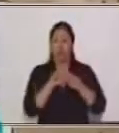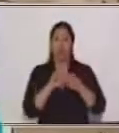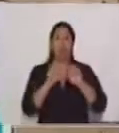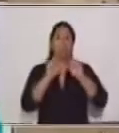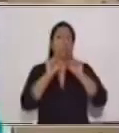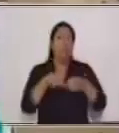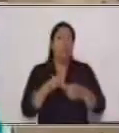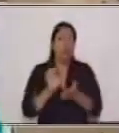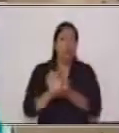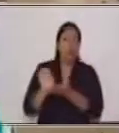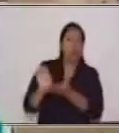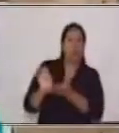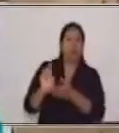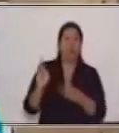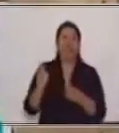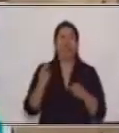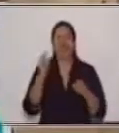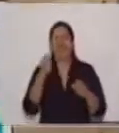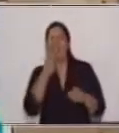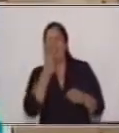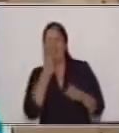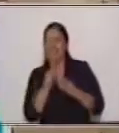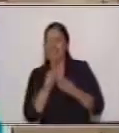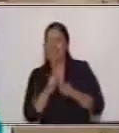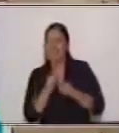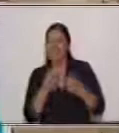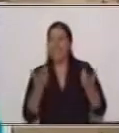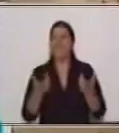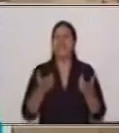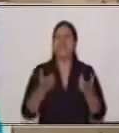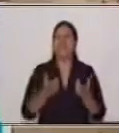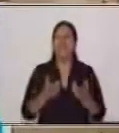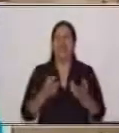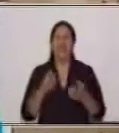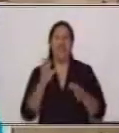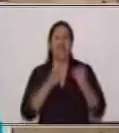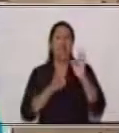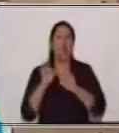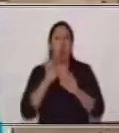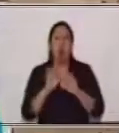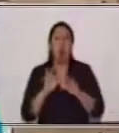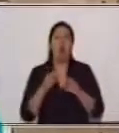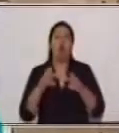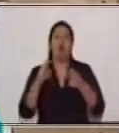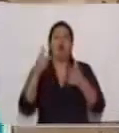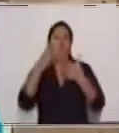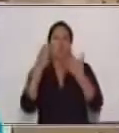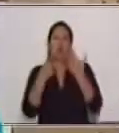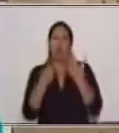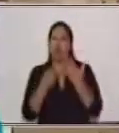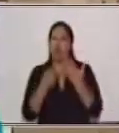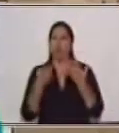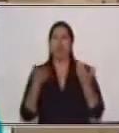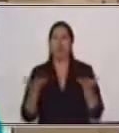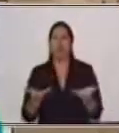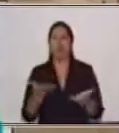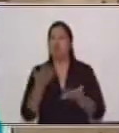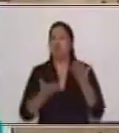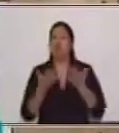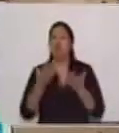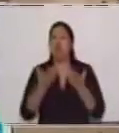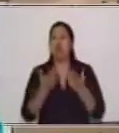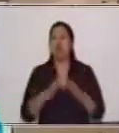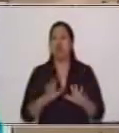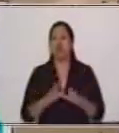sarcasmo, el vocabulario coloquial u observaciones irrelevantes. Su contenido depende del tipo